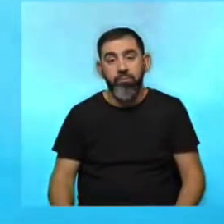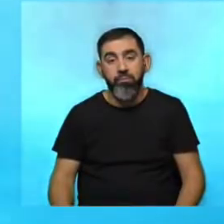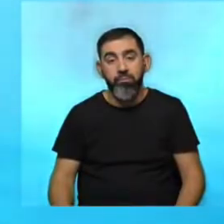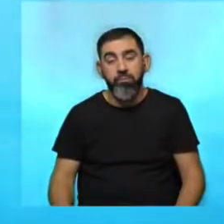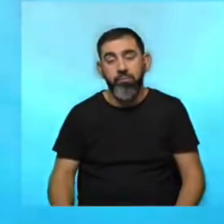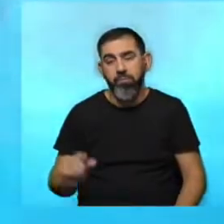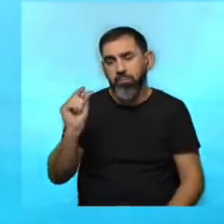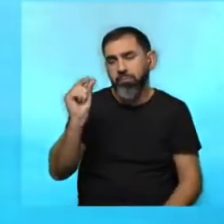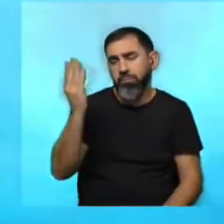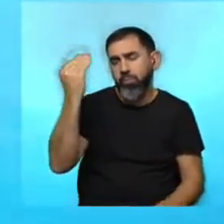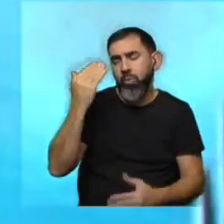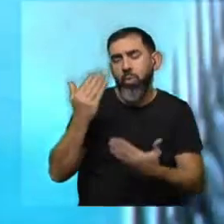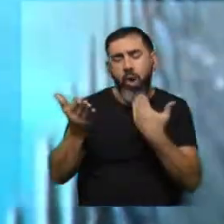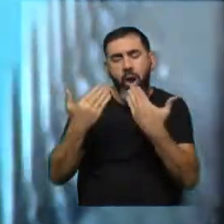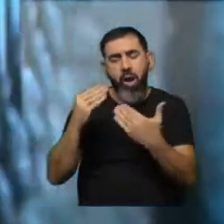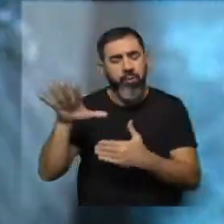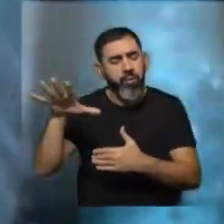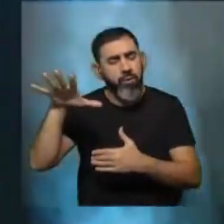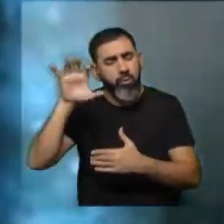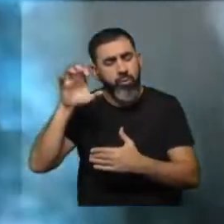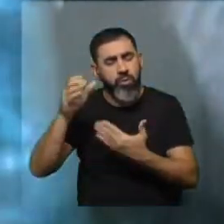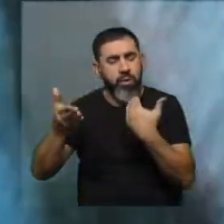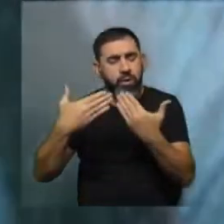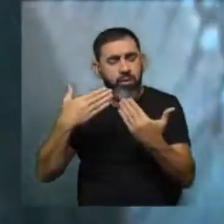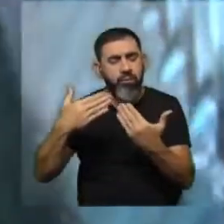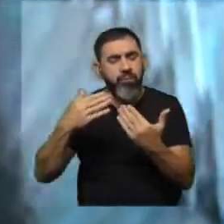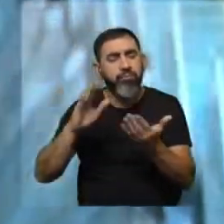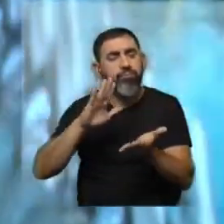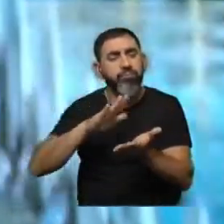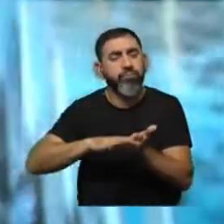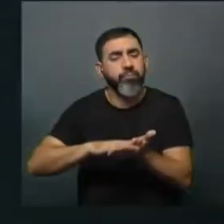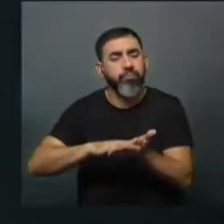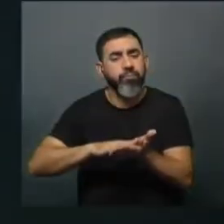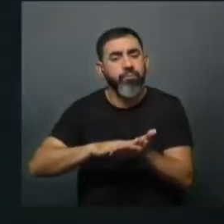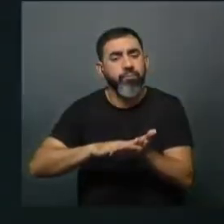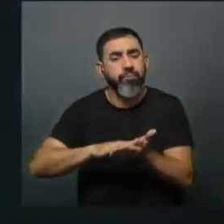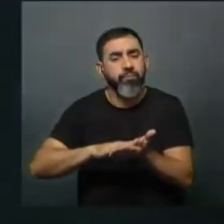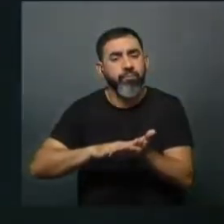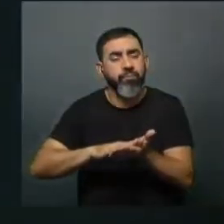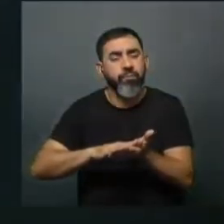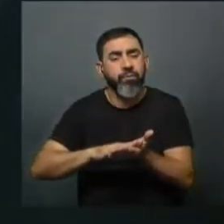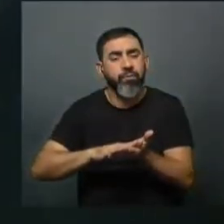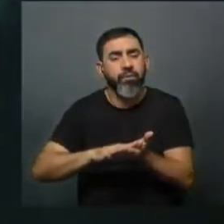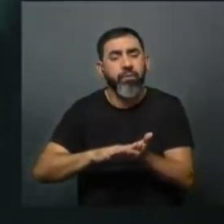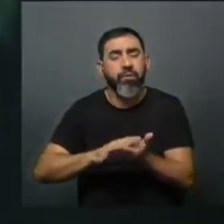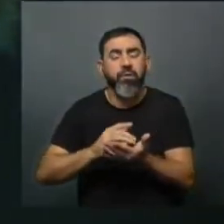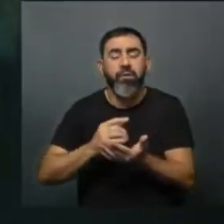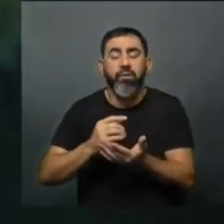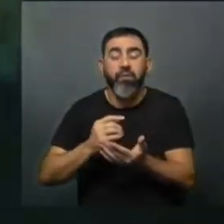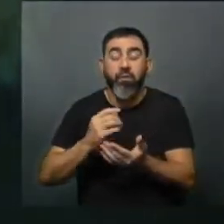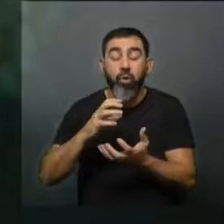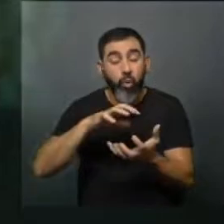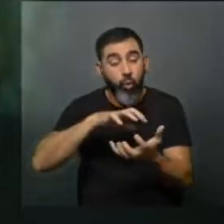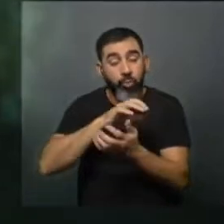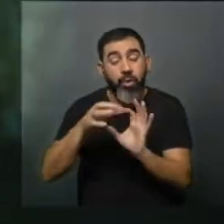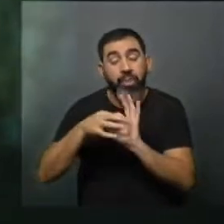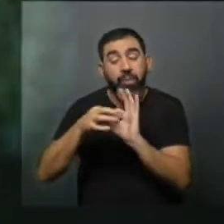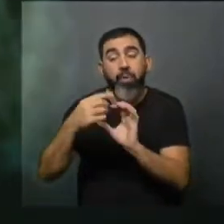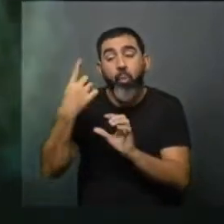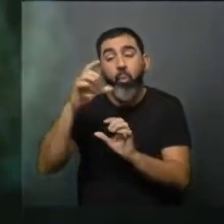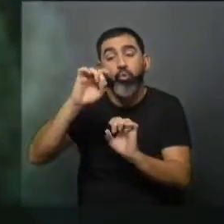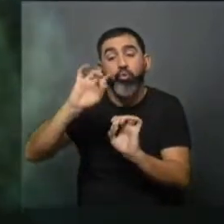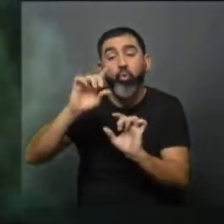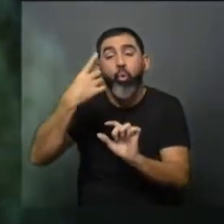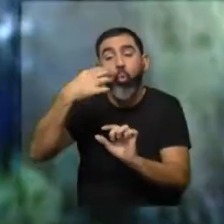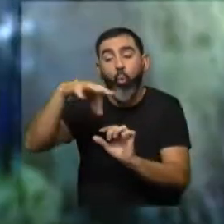Hace poco escuché una charla que hacía hincapié en lo débil que es depender de una sola planta